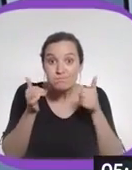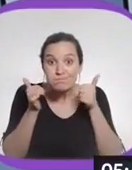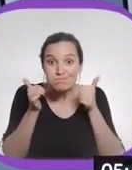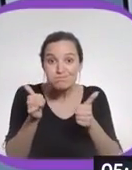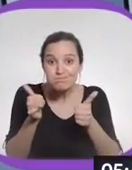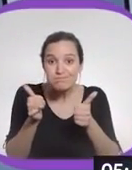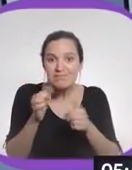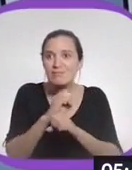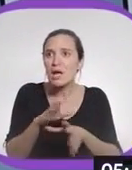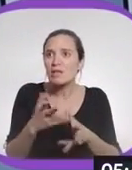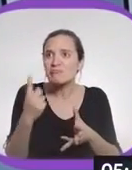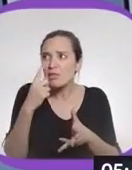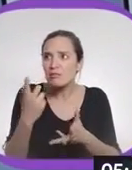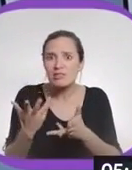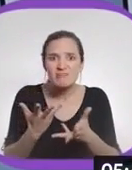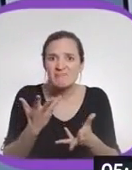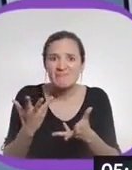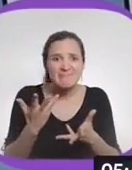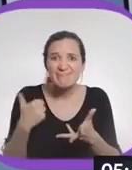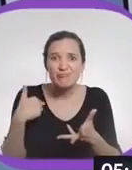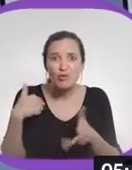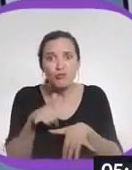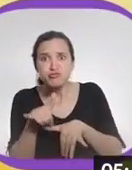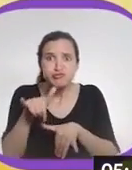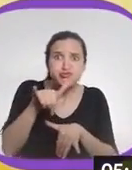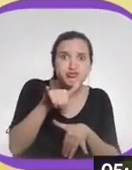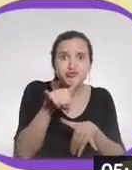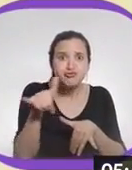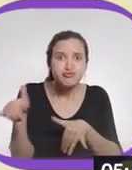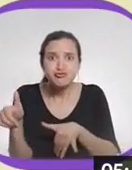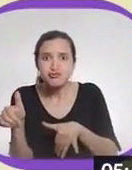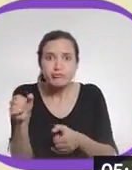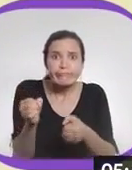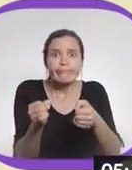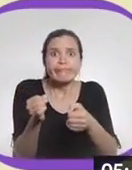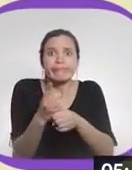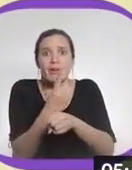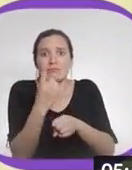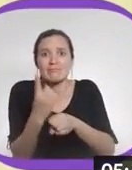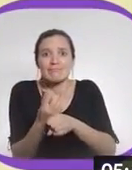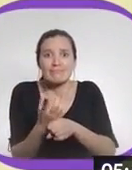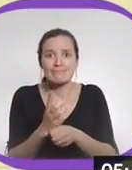¡Funcionó! ¡Lo malo es que me he dado cuenta de que no sé volar un avión!